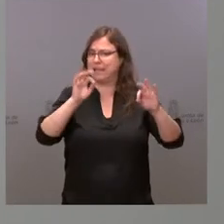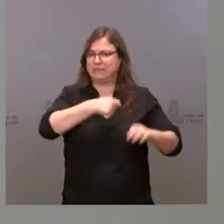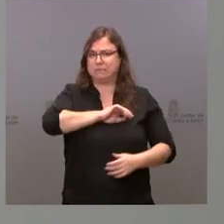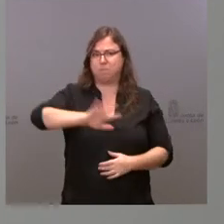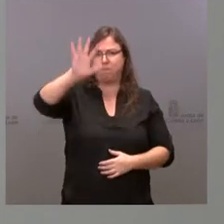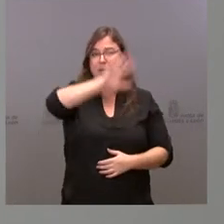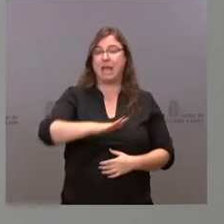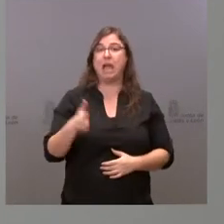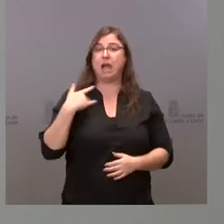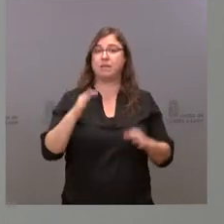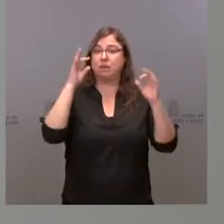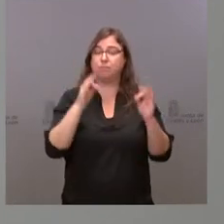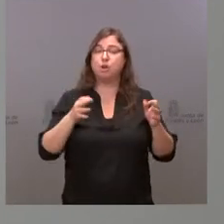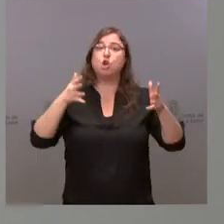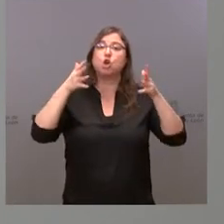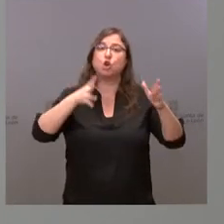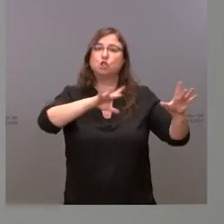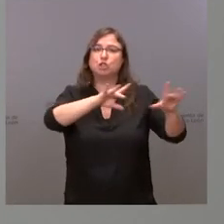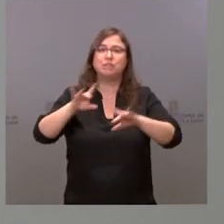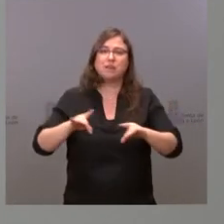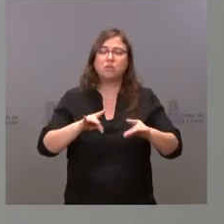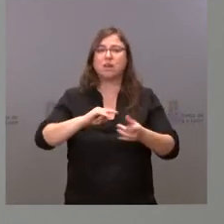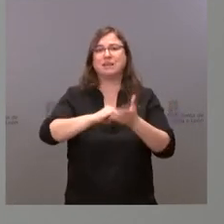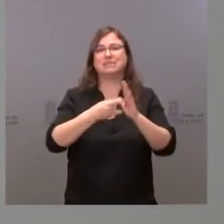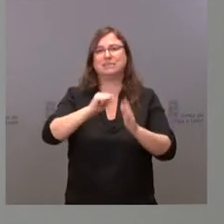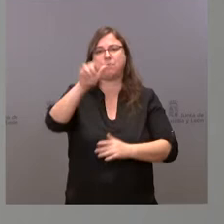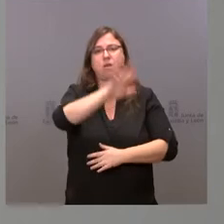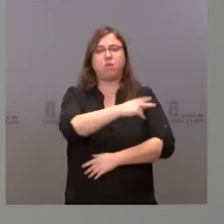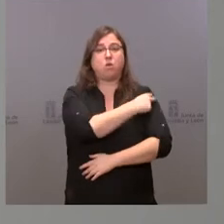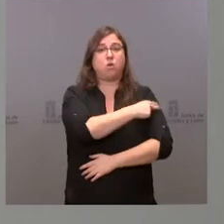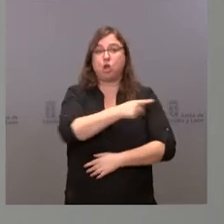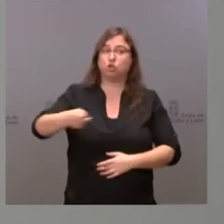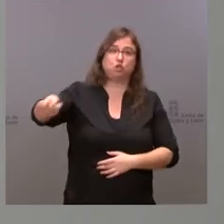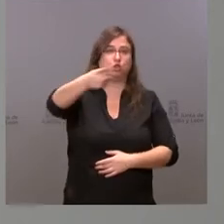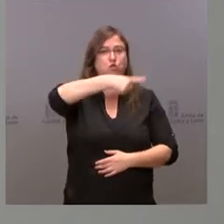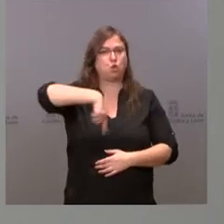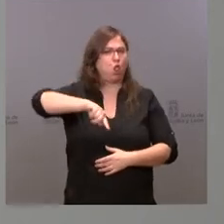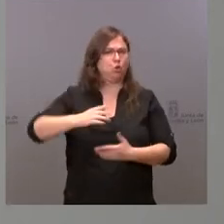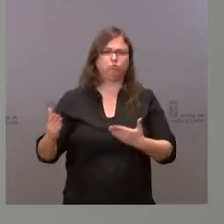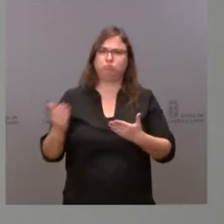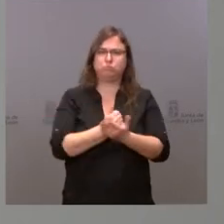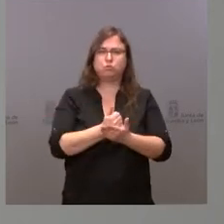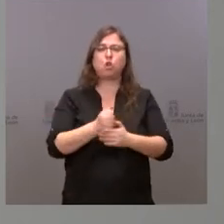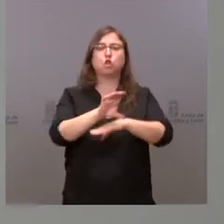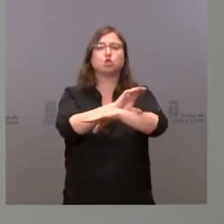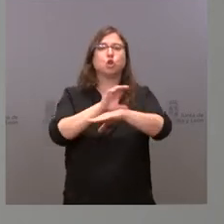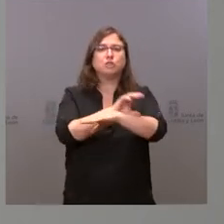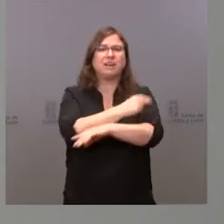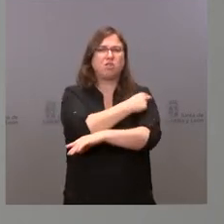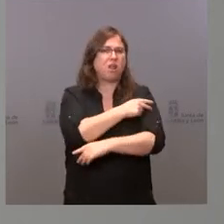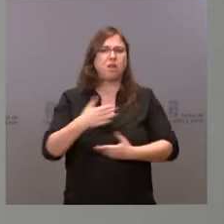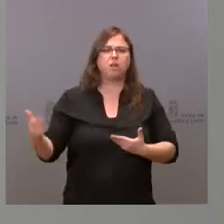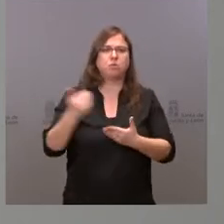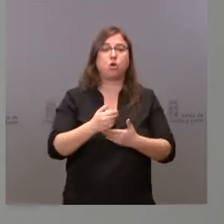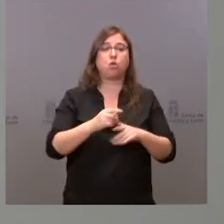precisamente en el consejo interterritorial del sistema nacional traduce la totalidad de consejeros y consejeras que intervenimos en todas